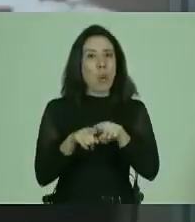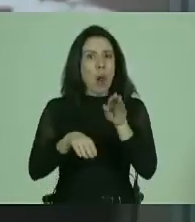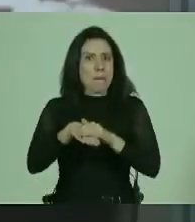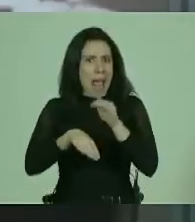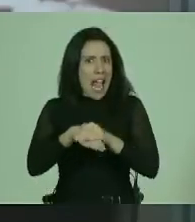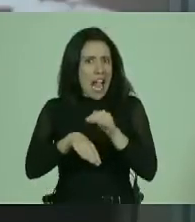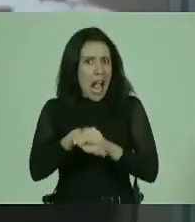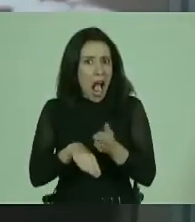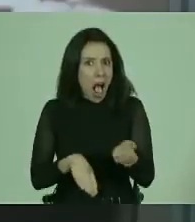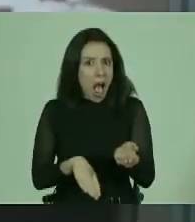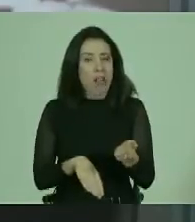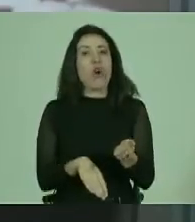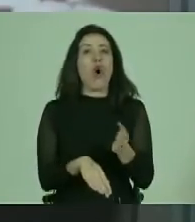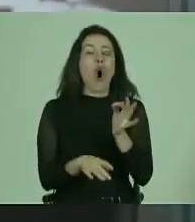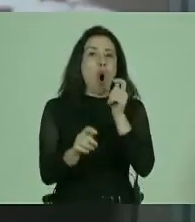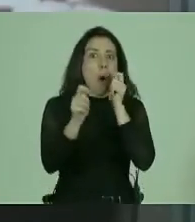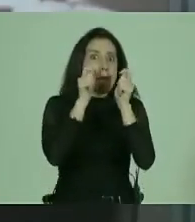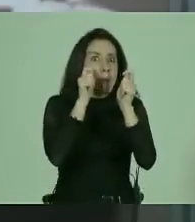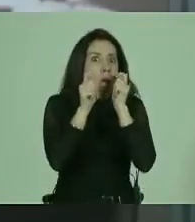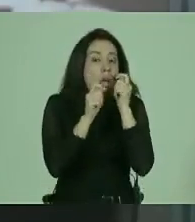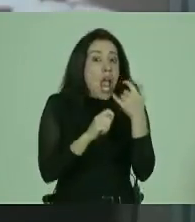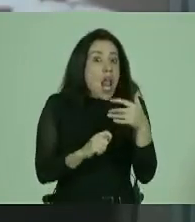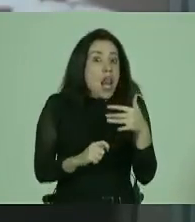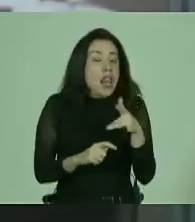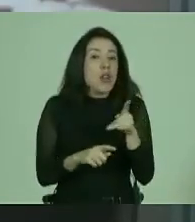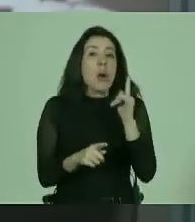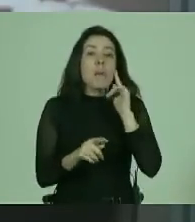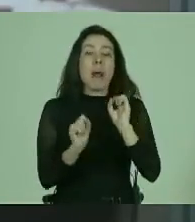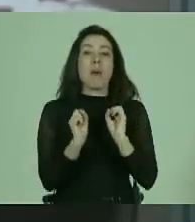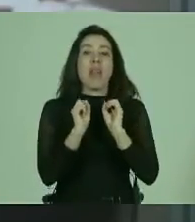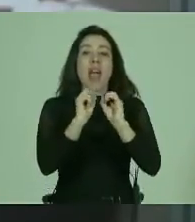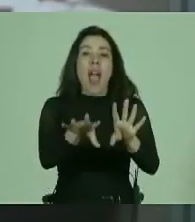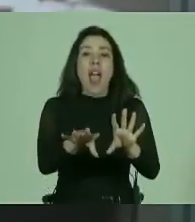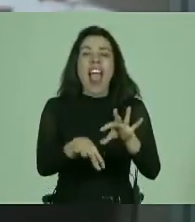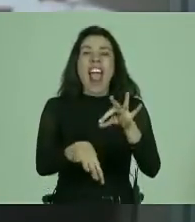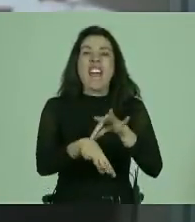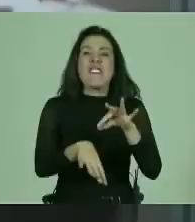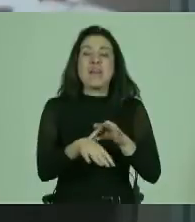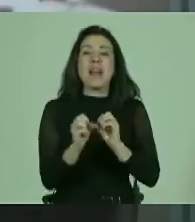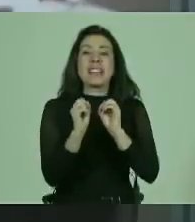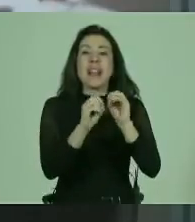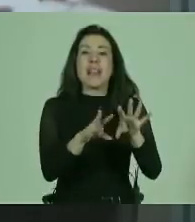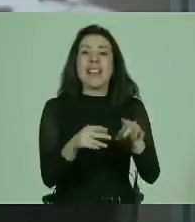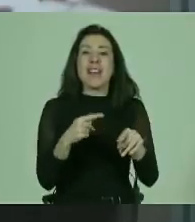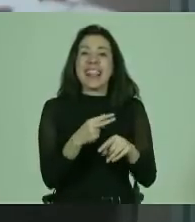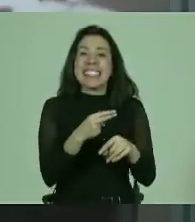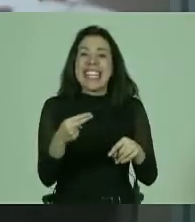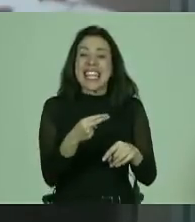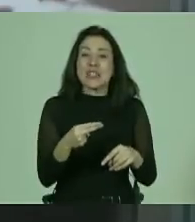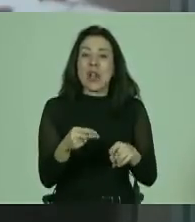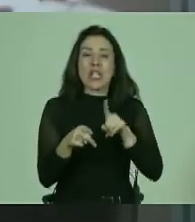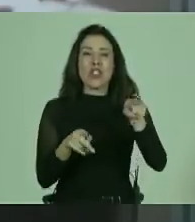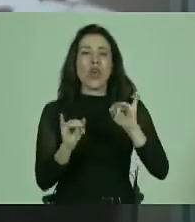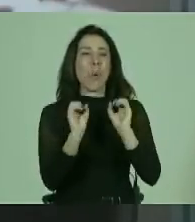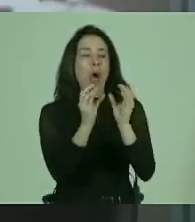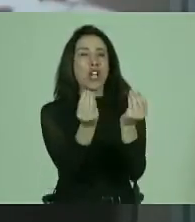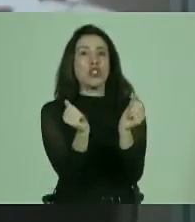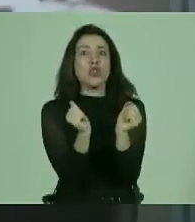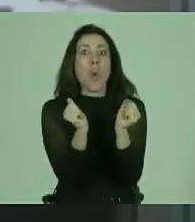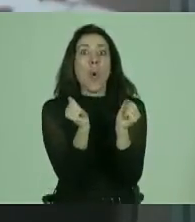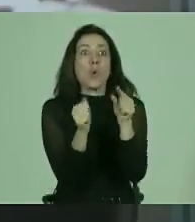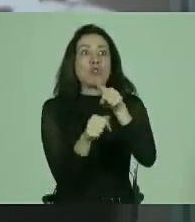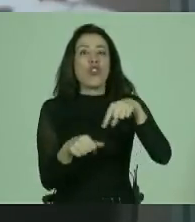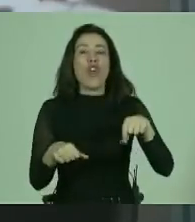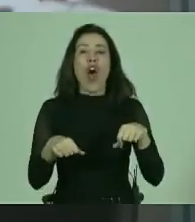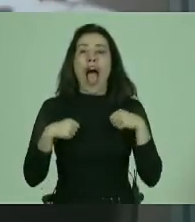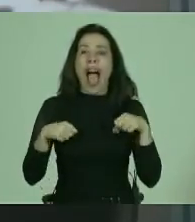oa la idea de peligro para las enfermedades de transmisión sexual es lo que ahora se suele asustarnos a los adolescentes